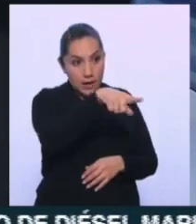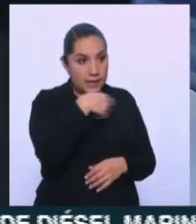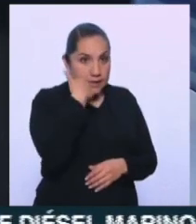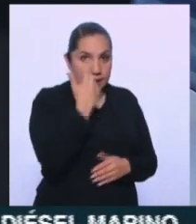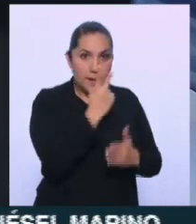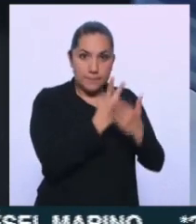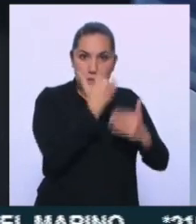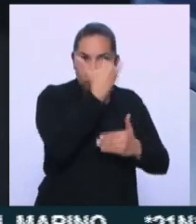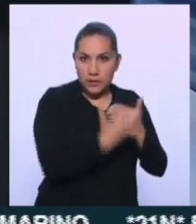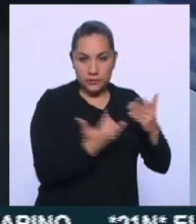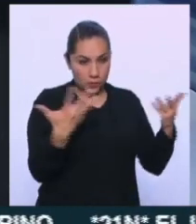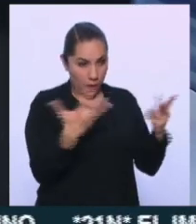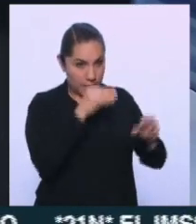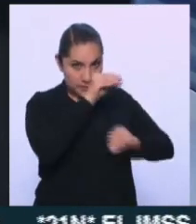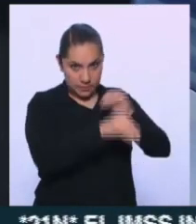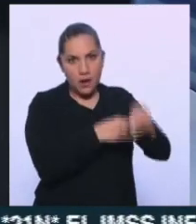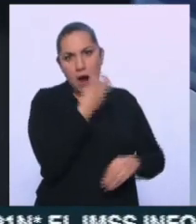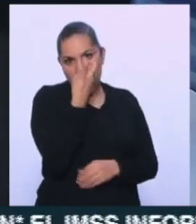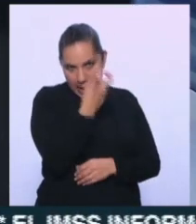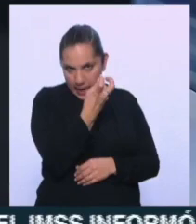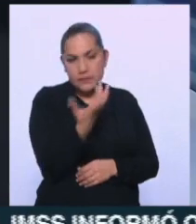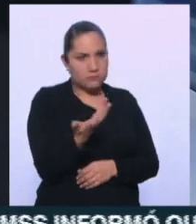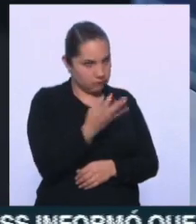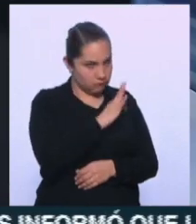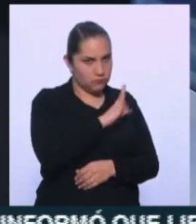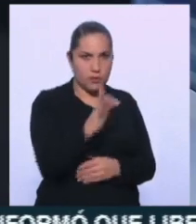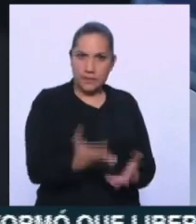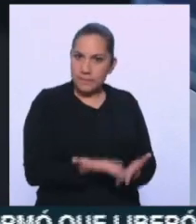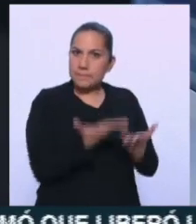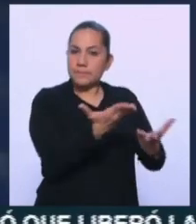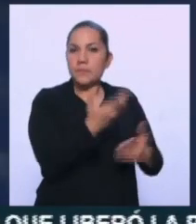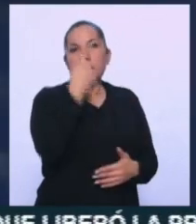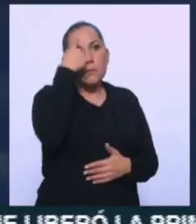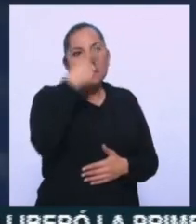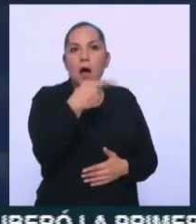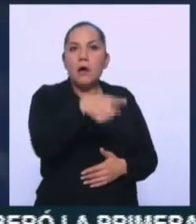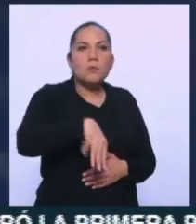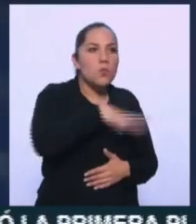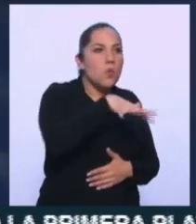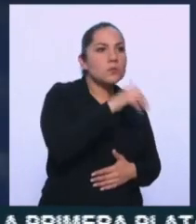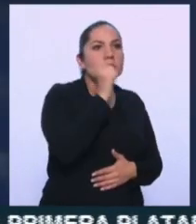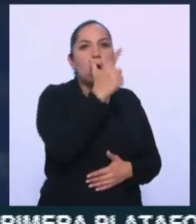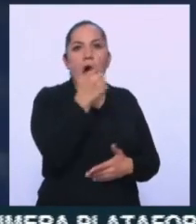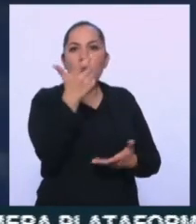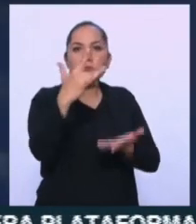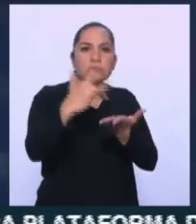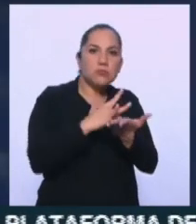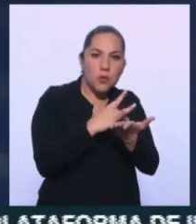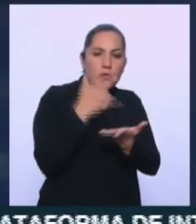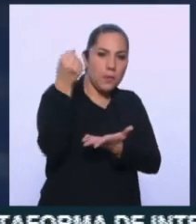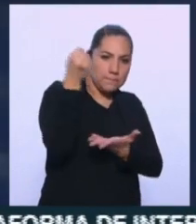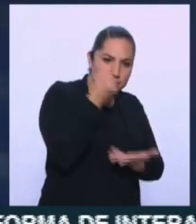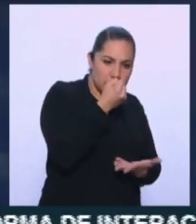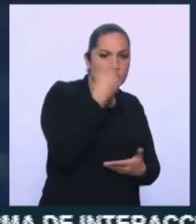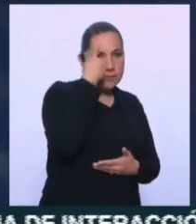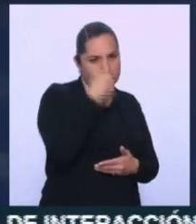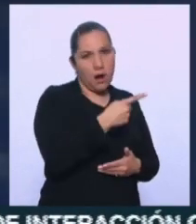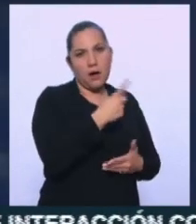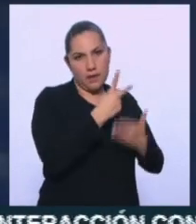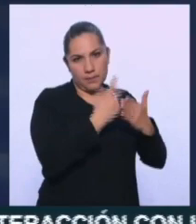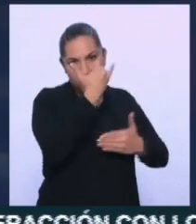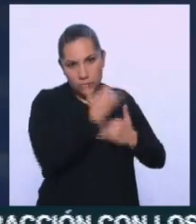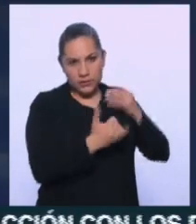poder tener todo listo para conseguir apoyos. Hay otra para postproducción, ¿no? Que es la más importante que tenemos